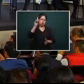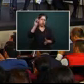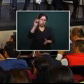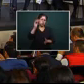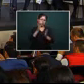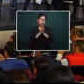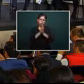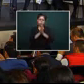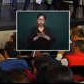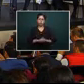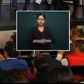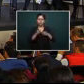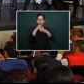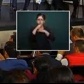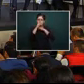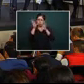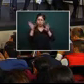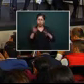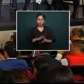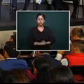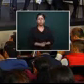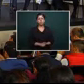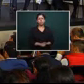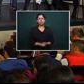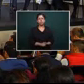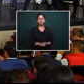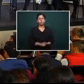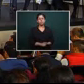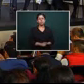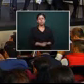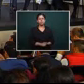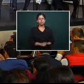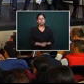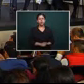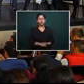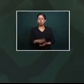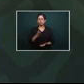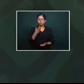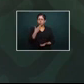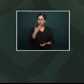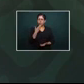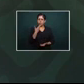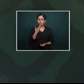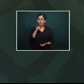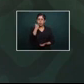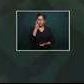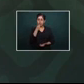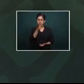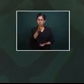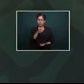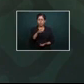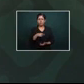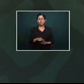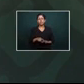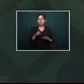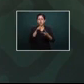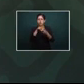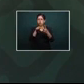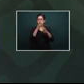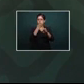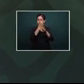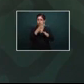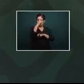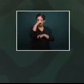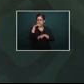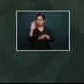asunto. Quiero aprovechar para decir que existe muy buena coordinación con el gobierno del Estado